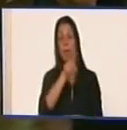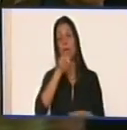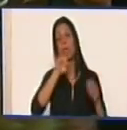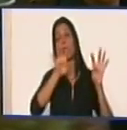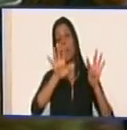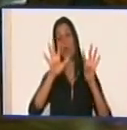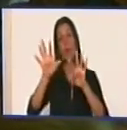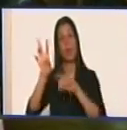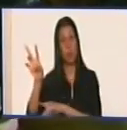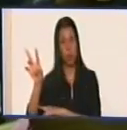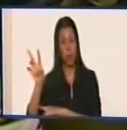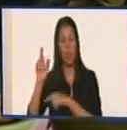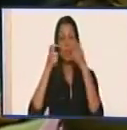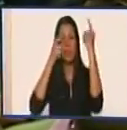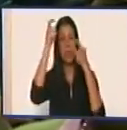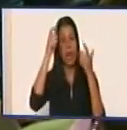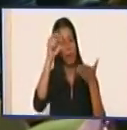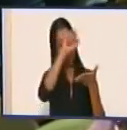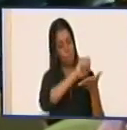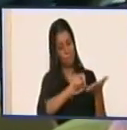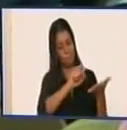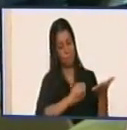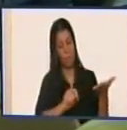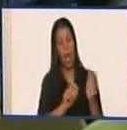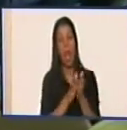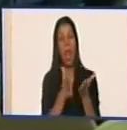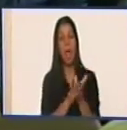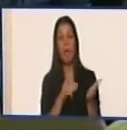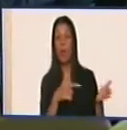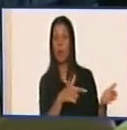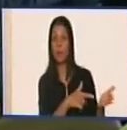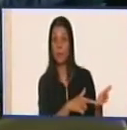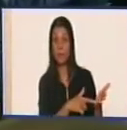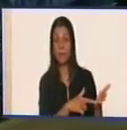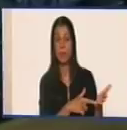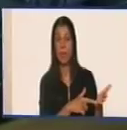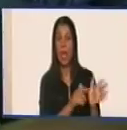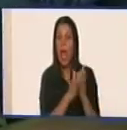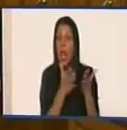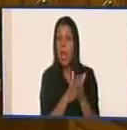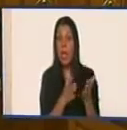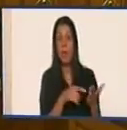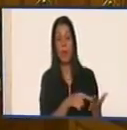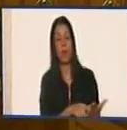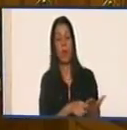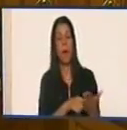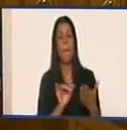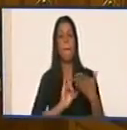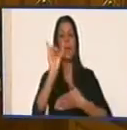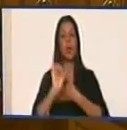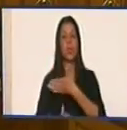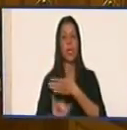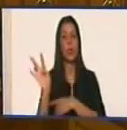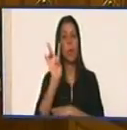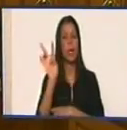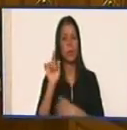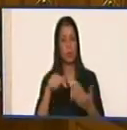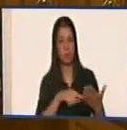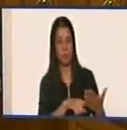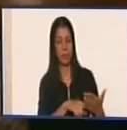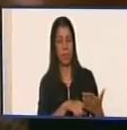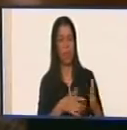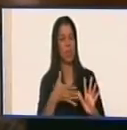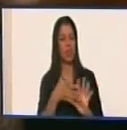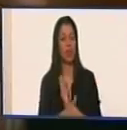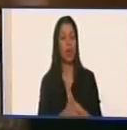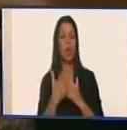1992, ya Chávez hablaba en el libro, en las líneas gruesas del Proyecto Nacional Simón Bolívar, hablaba de la